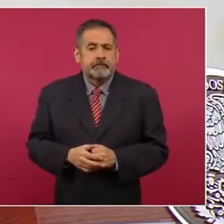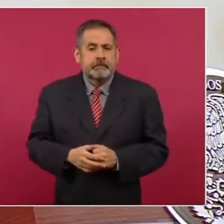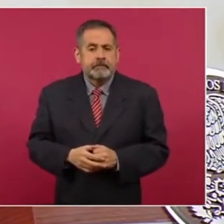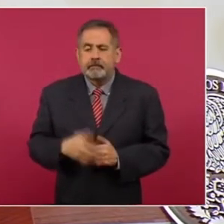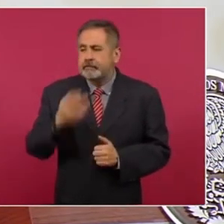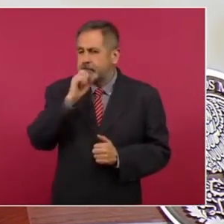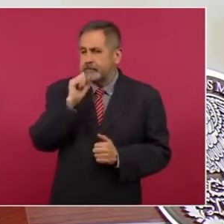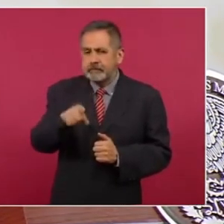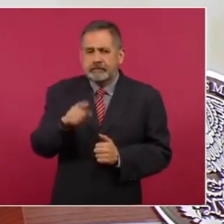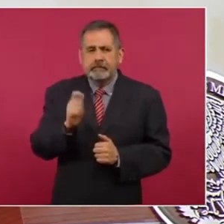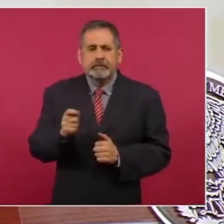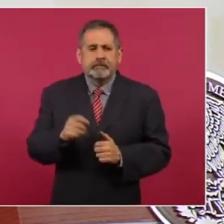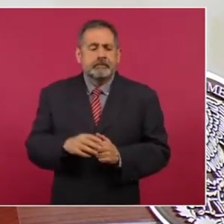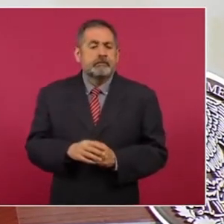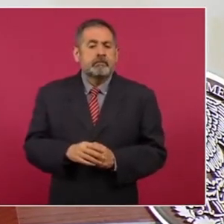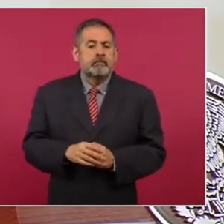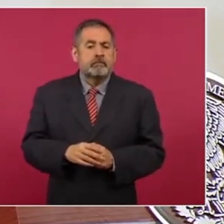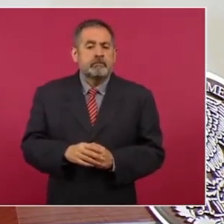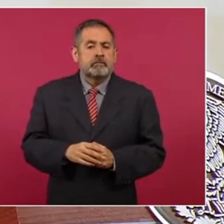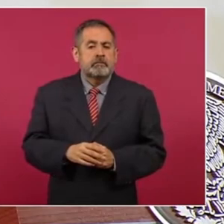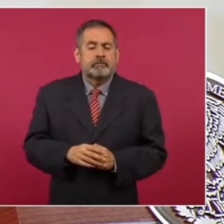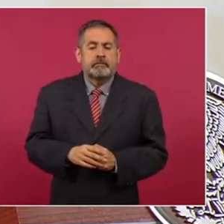que